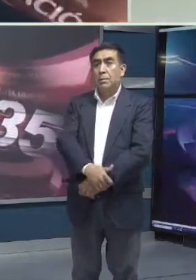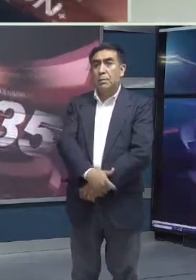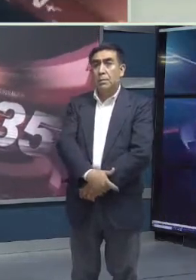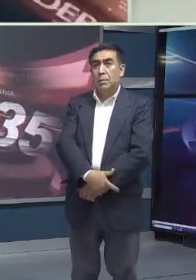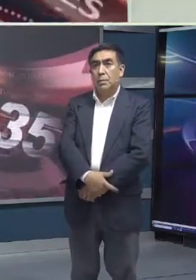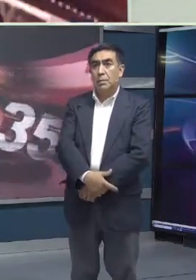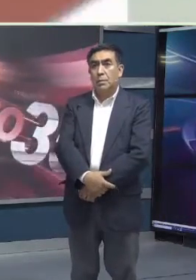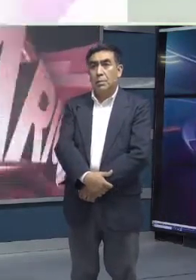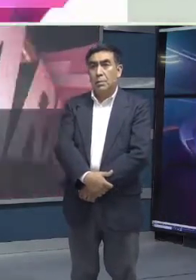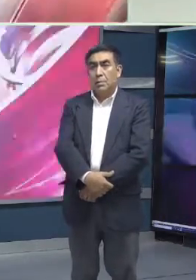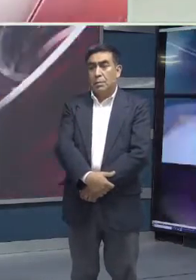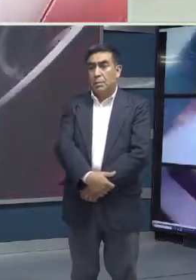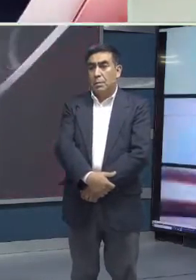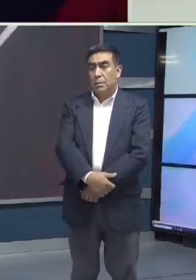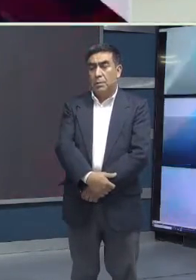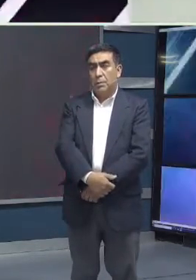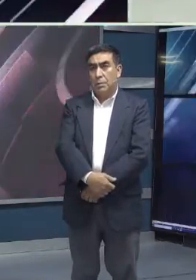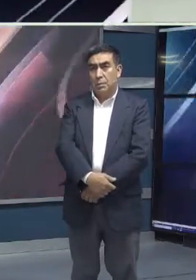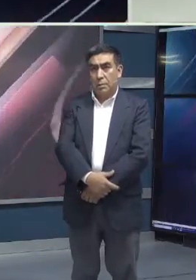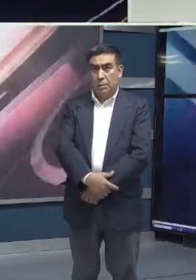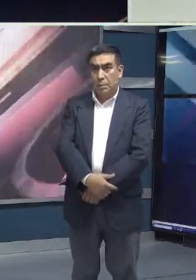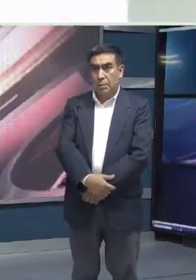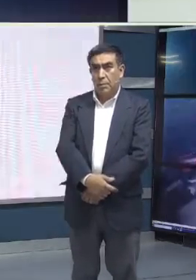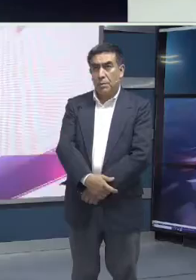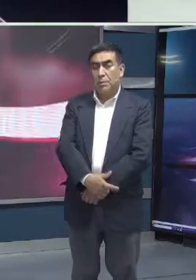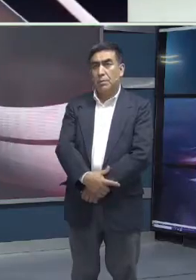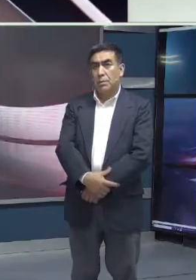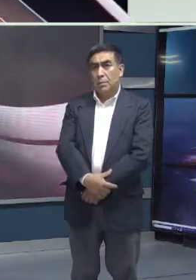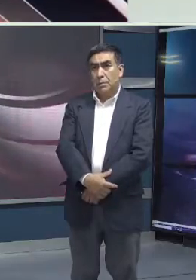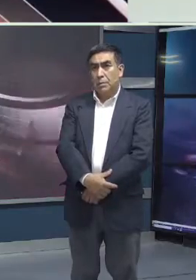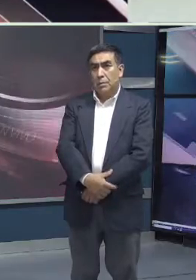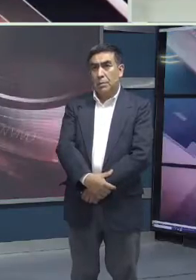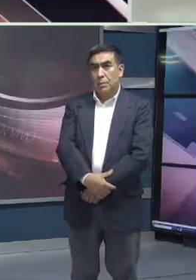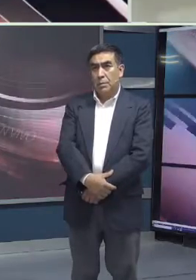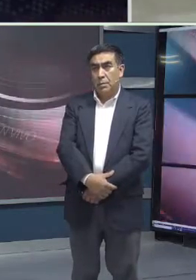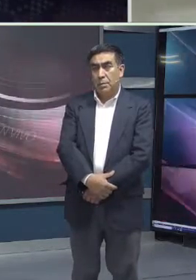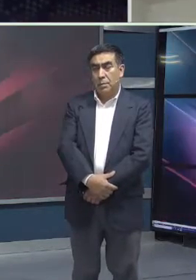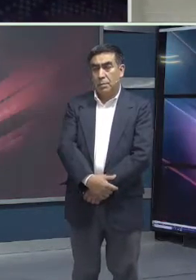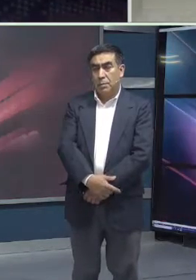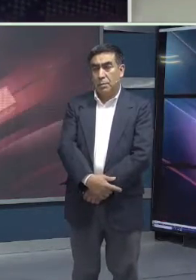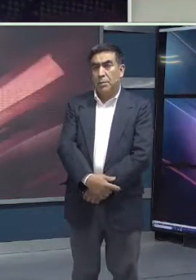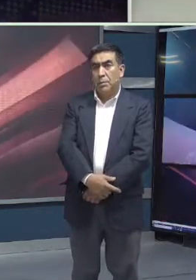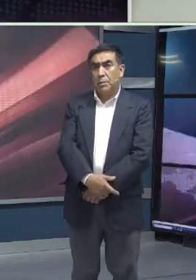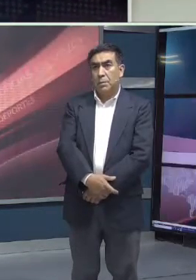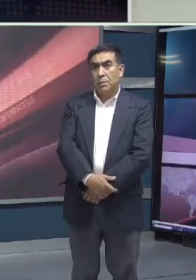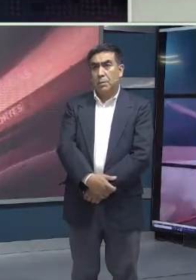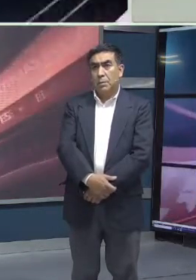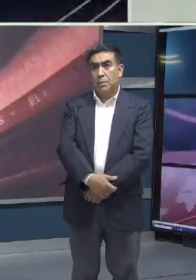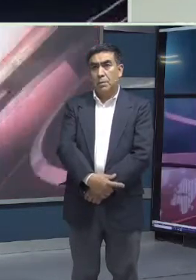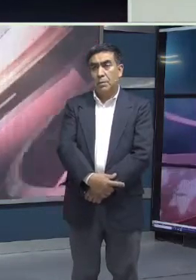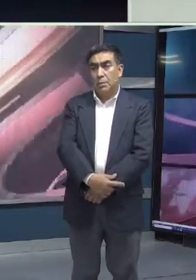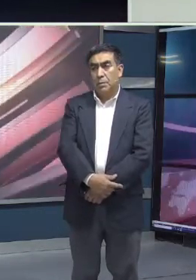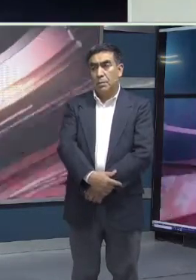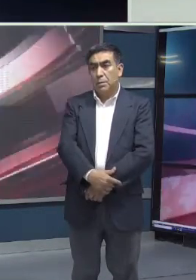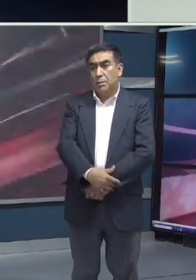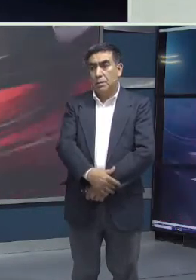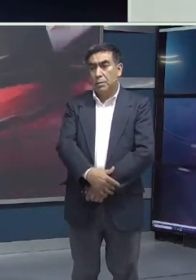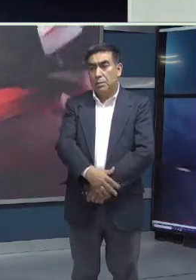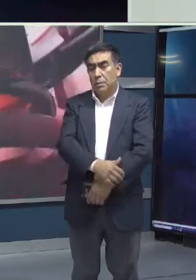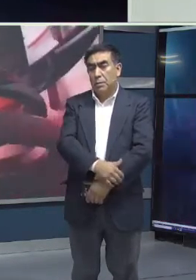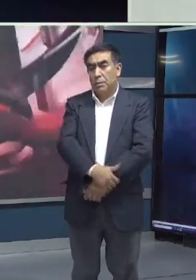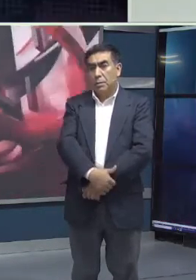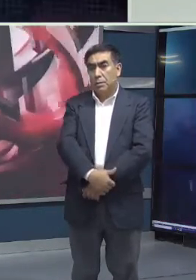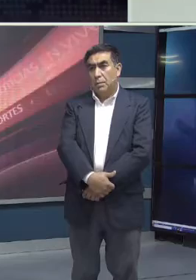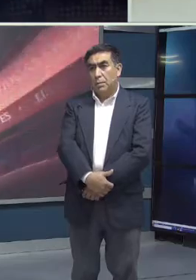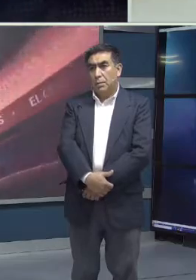es todos, creo, en el mundo, que la distancia entre las personas y el buen uso de los elementos